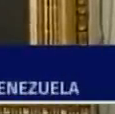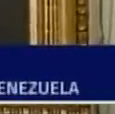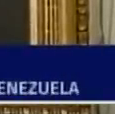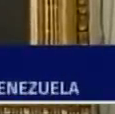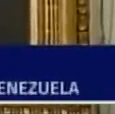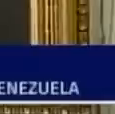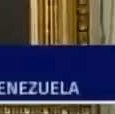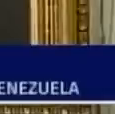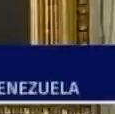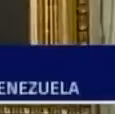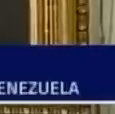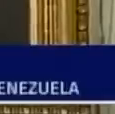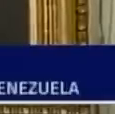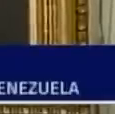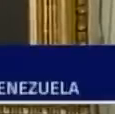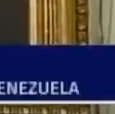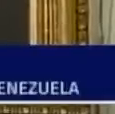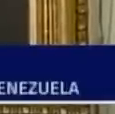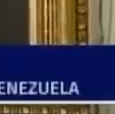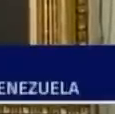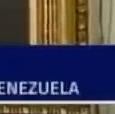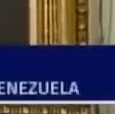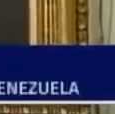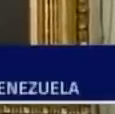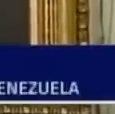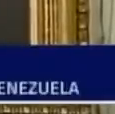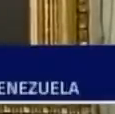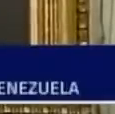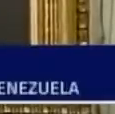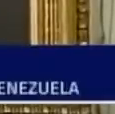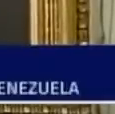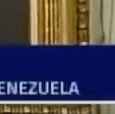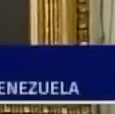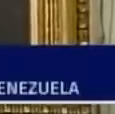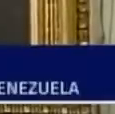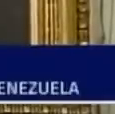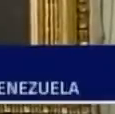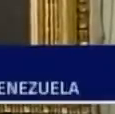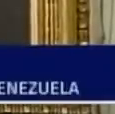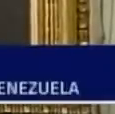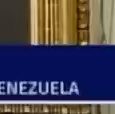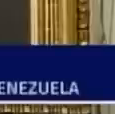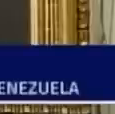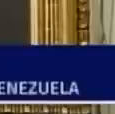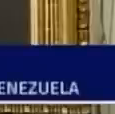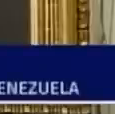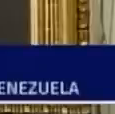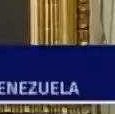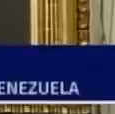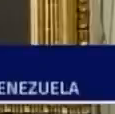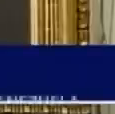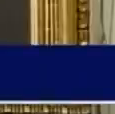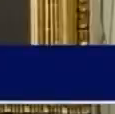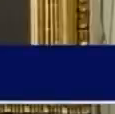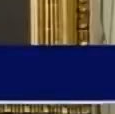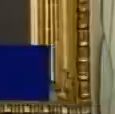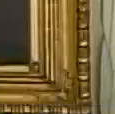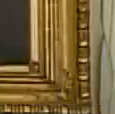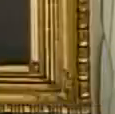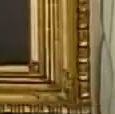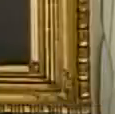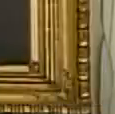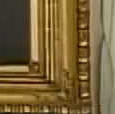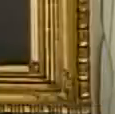Twitter. En Instagram TV, como dicen, Instagram Televisión. Saludo a